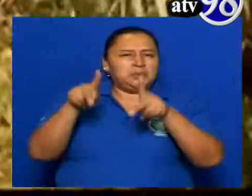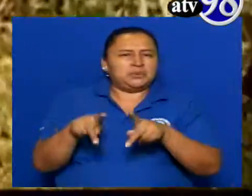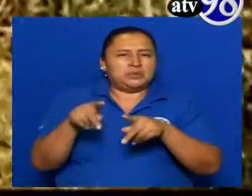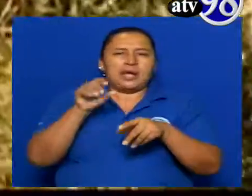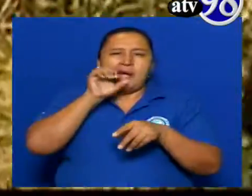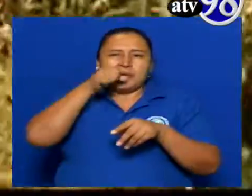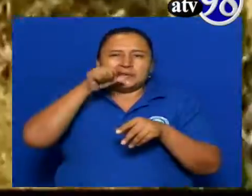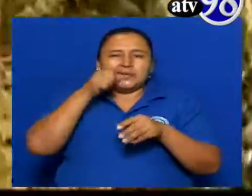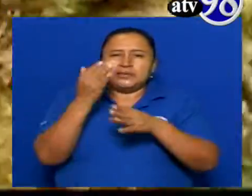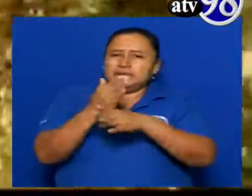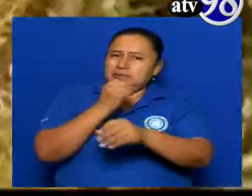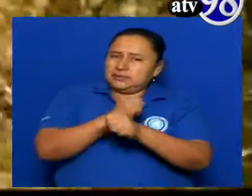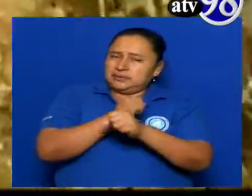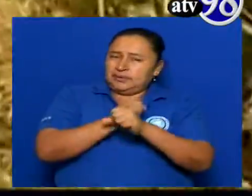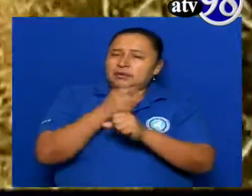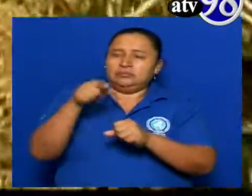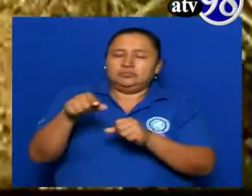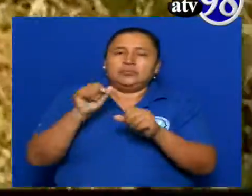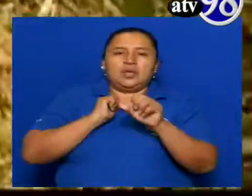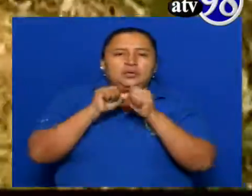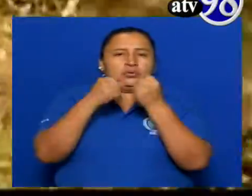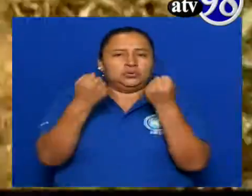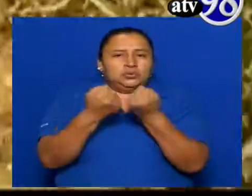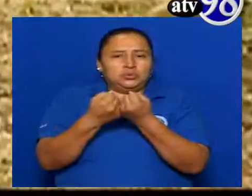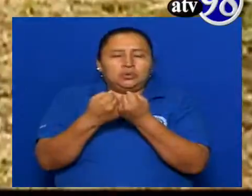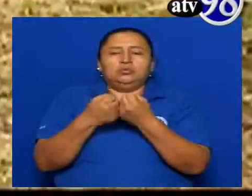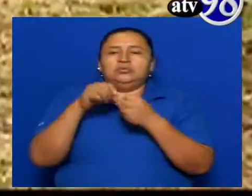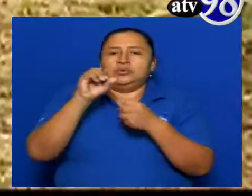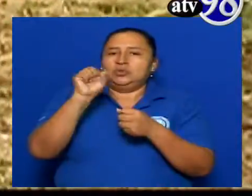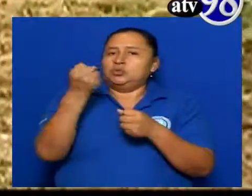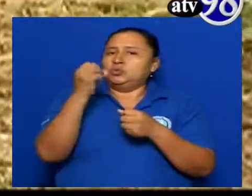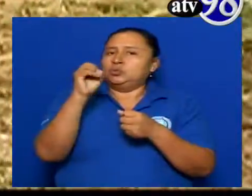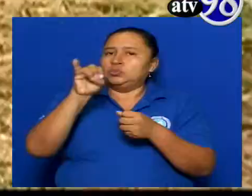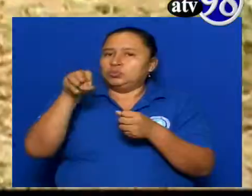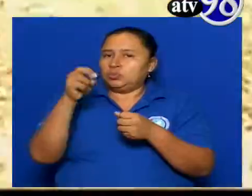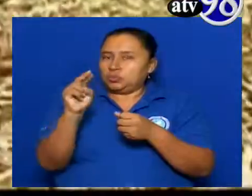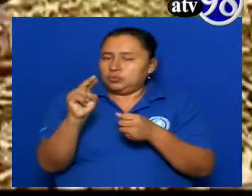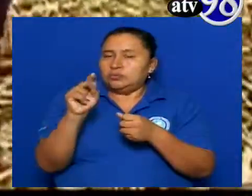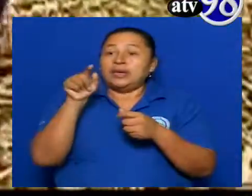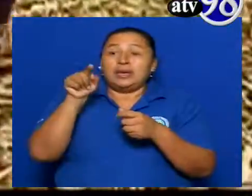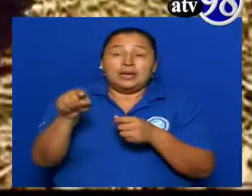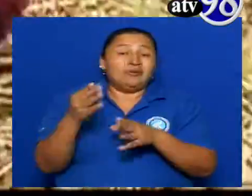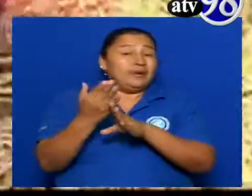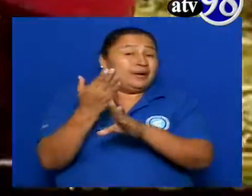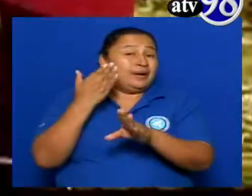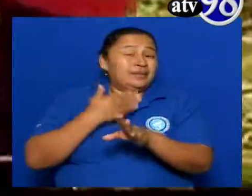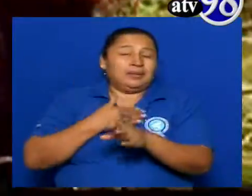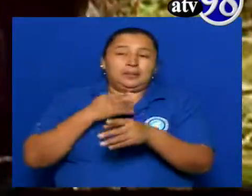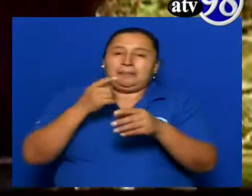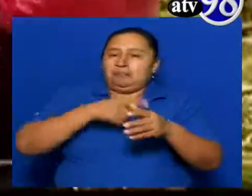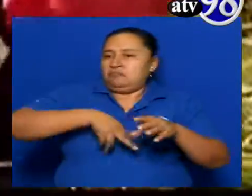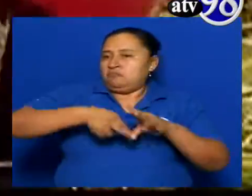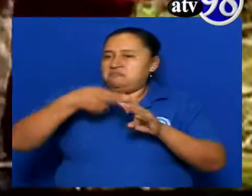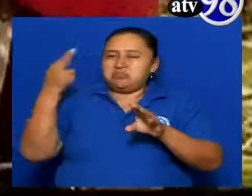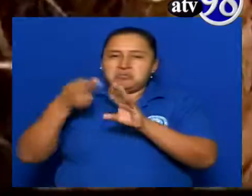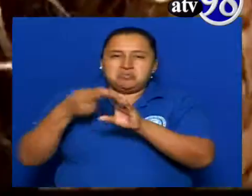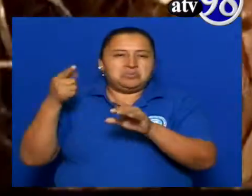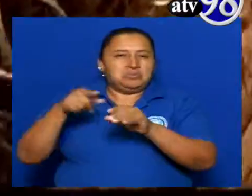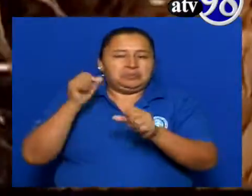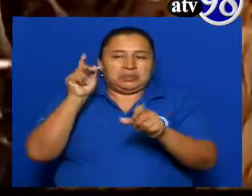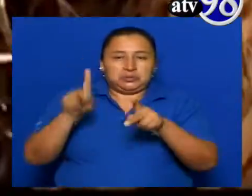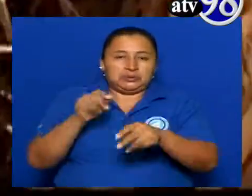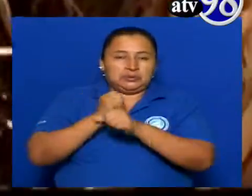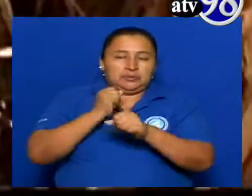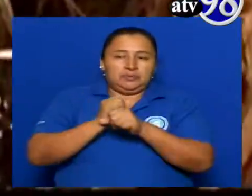en la Sociedad Civil de Cañeros Unidos, SOCU, quienes no recibieron sus compensaciones laborales durante